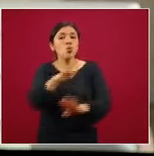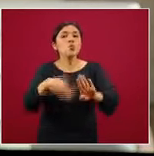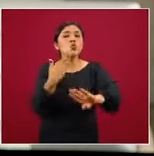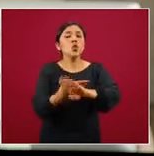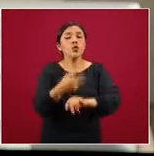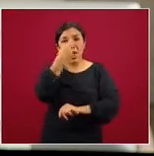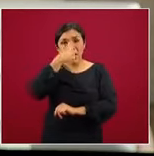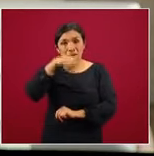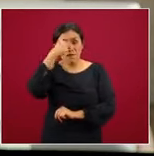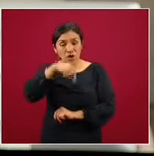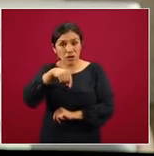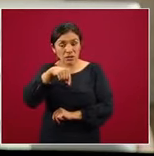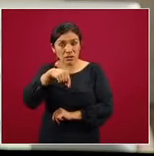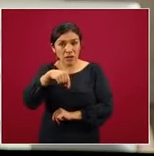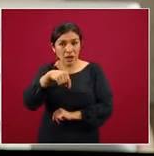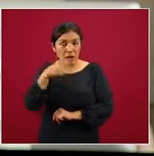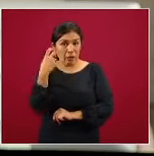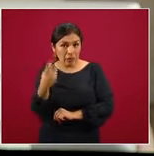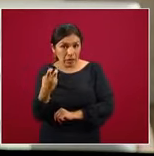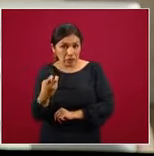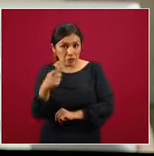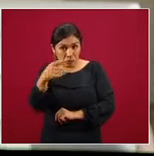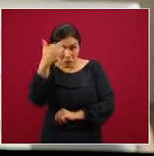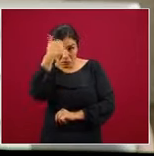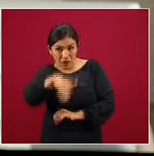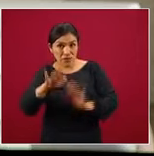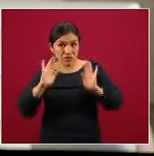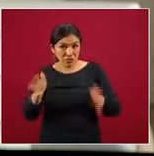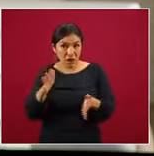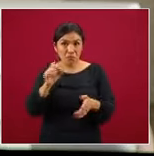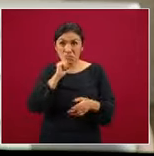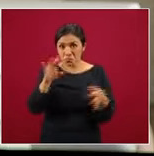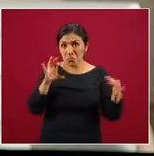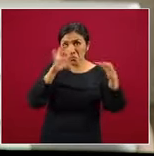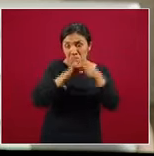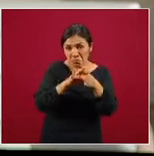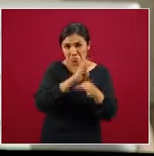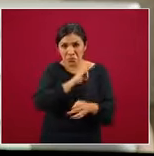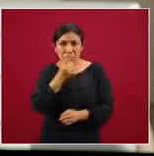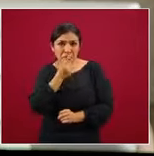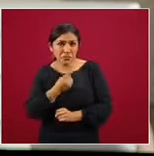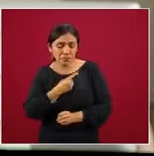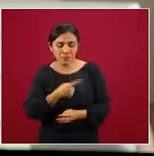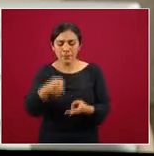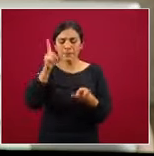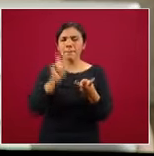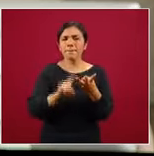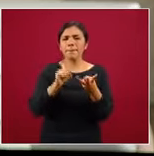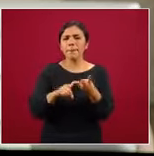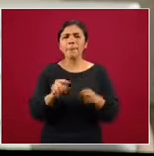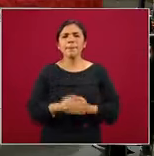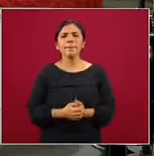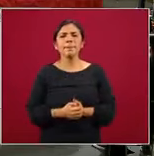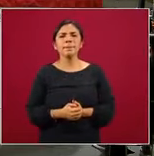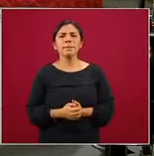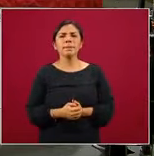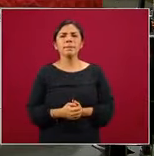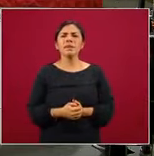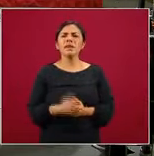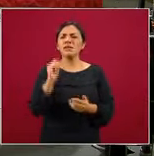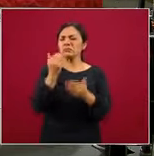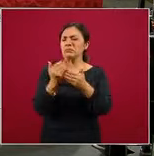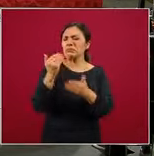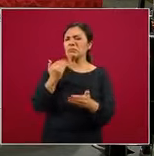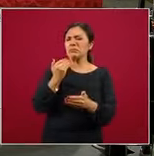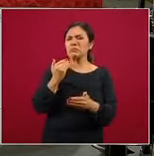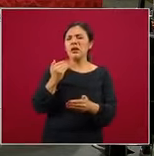que es la influenza tradicional. No sé si ustedes tengan también el mismo dato, si nos puede compartir. Y la tercera, hace rato,